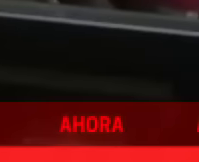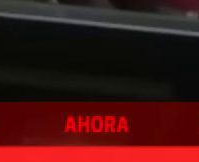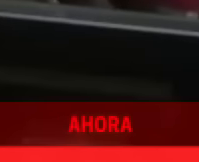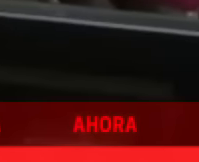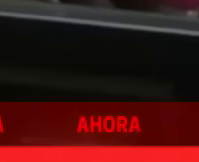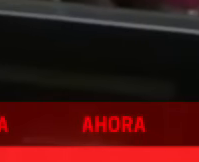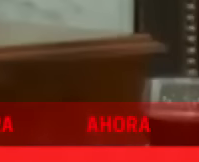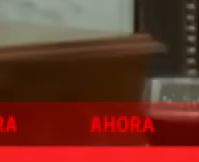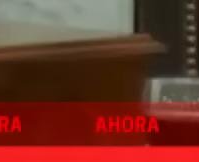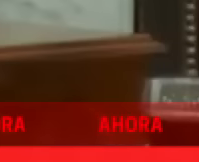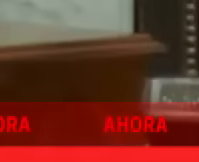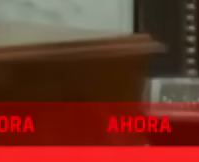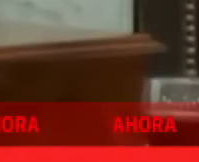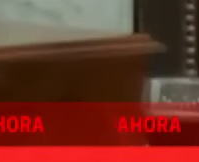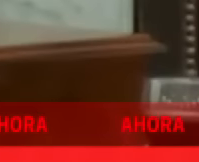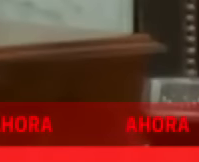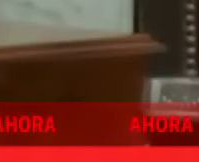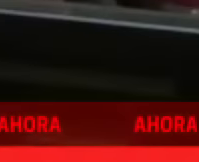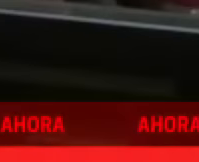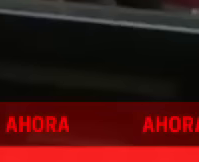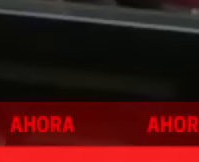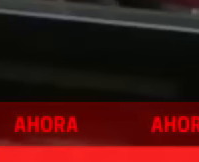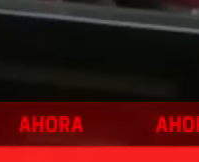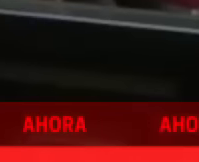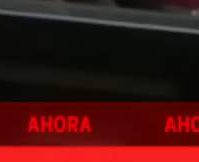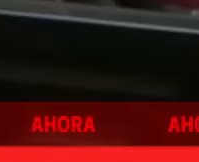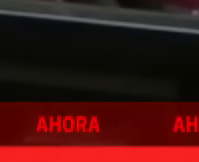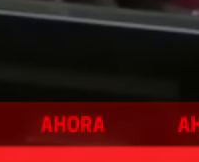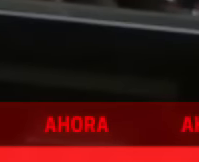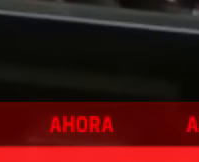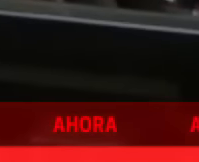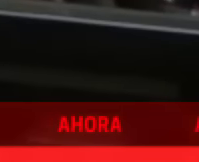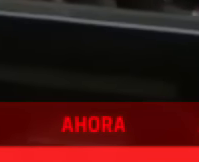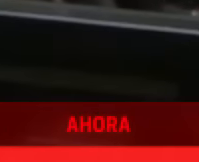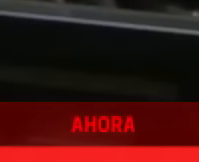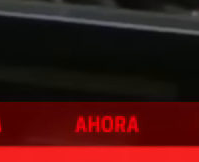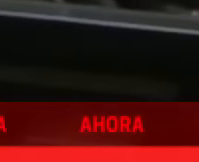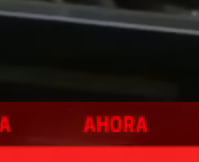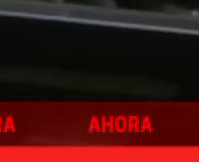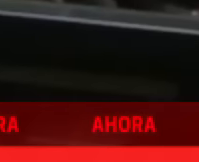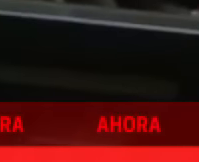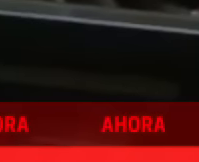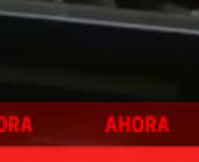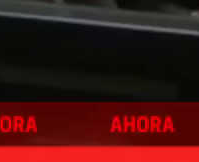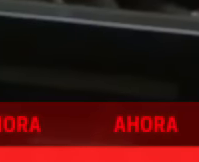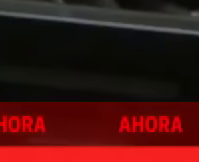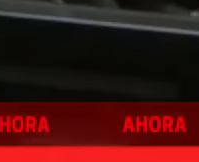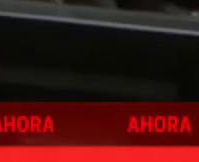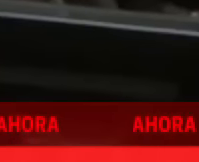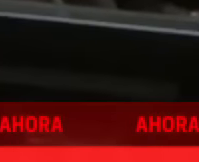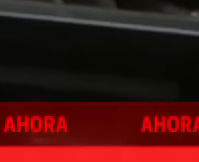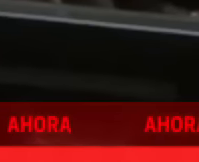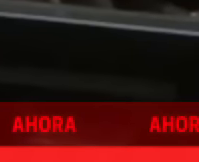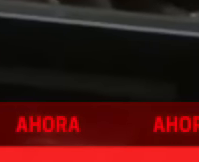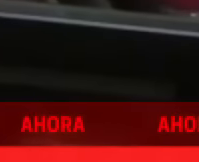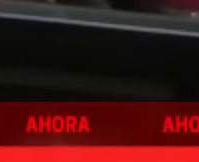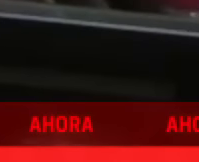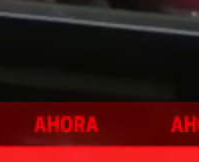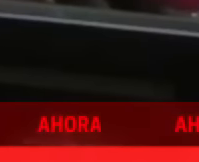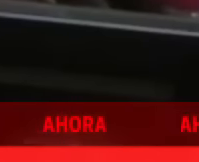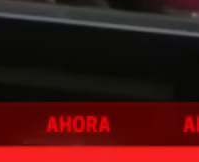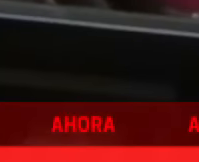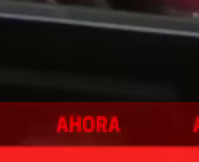¿Hablo yo o habla usted? ¿Quién habla? ¿Yo? ¿Hablo yo? Le dije, presidenta, que detenga